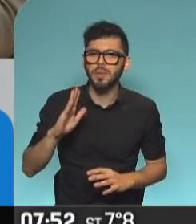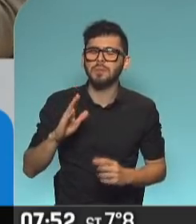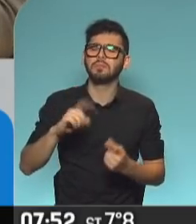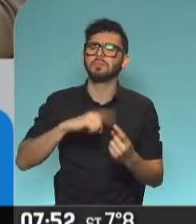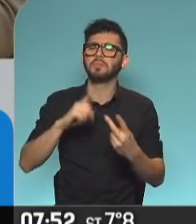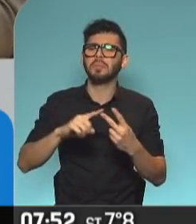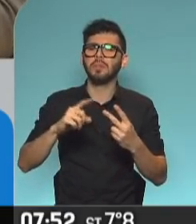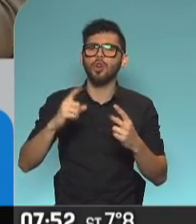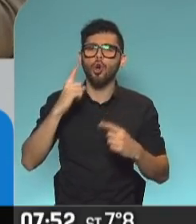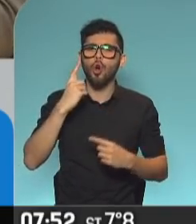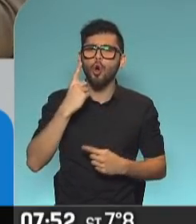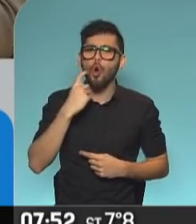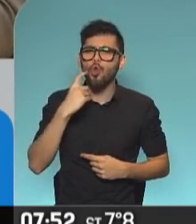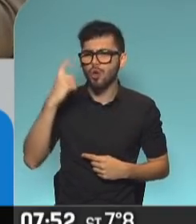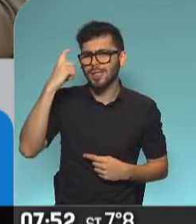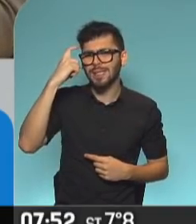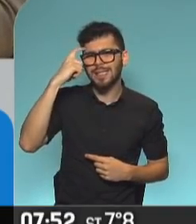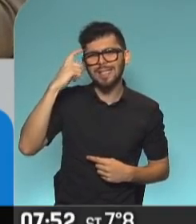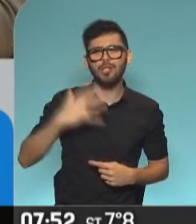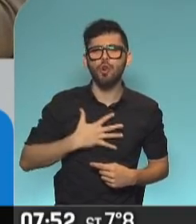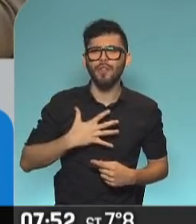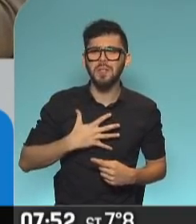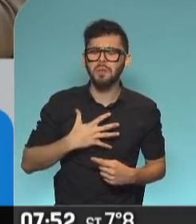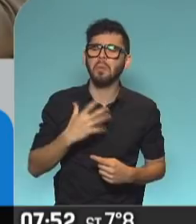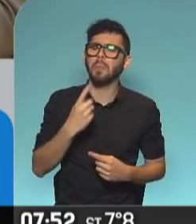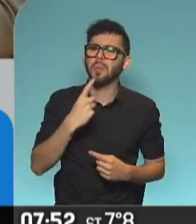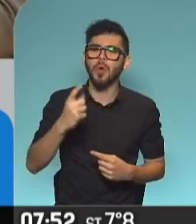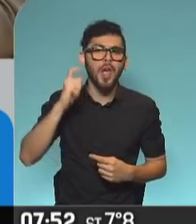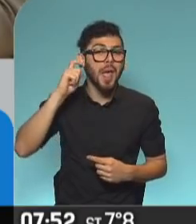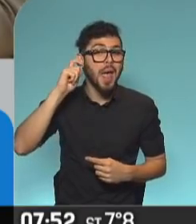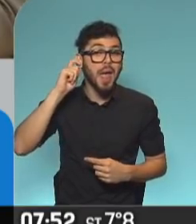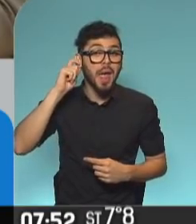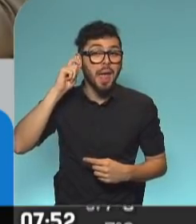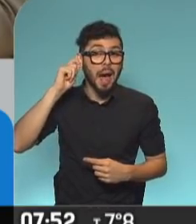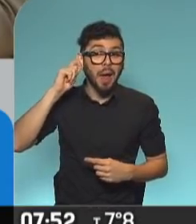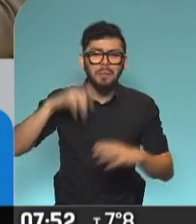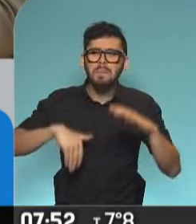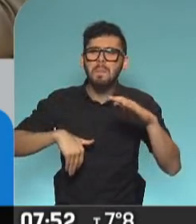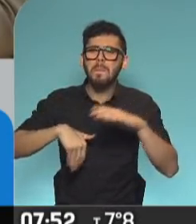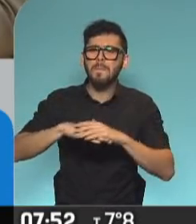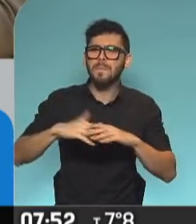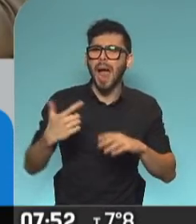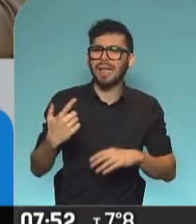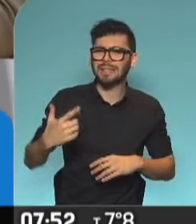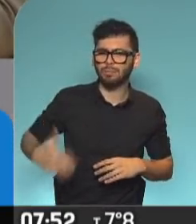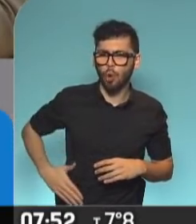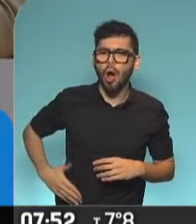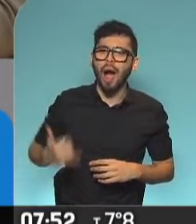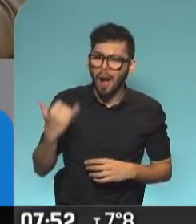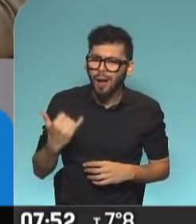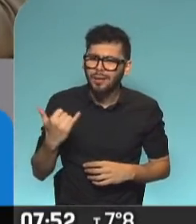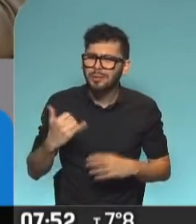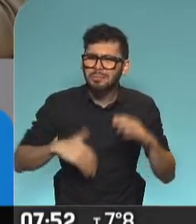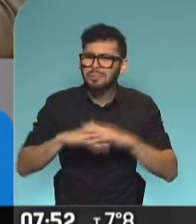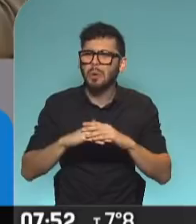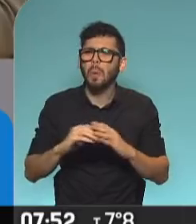psicofísicos, digamos, ¿existe algún, por ejemplo, límite de edad para la tenencia del arma? Es decir, ¿se corrobora cada